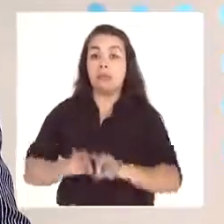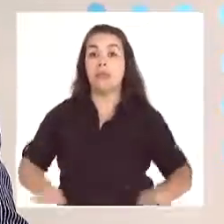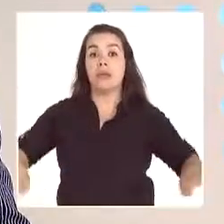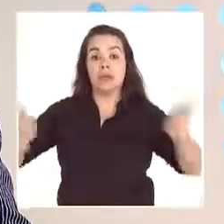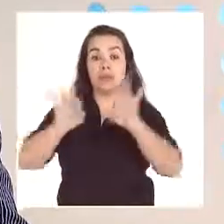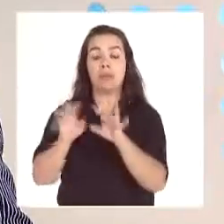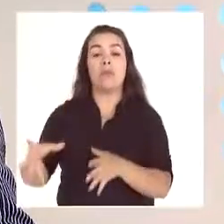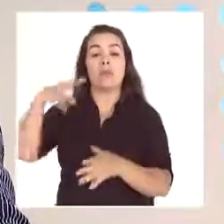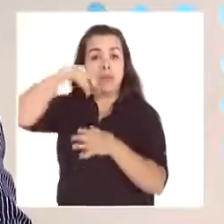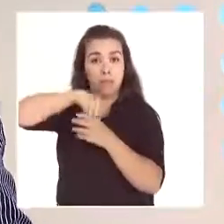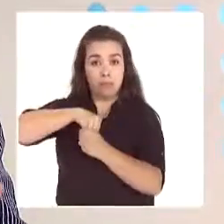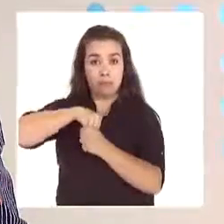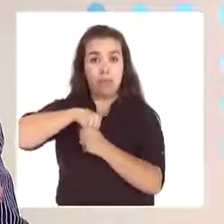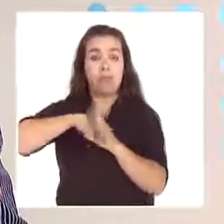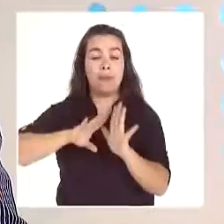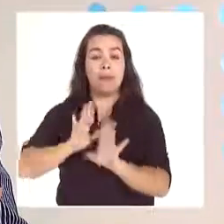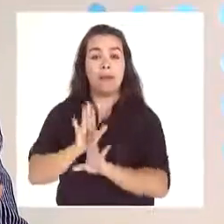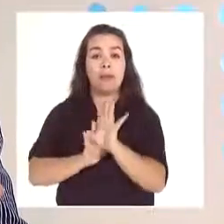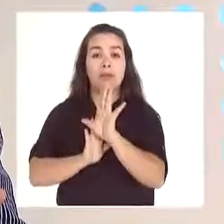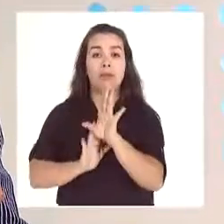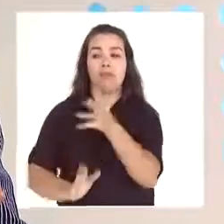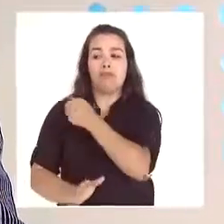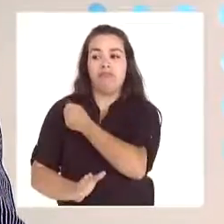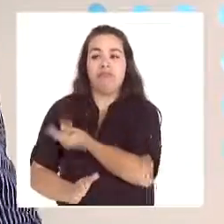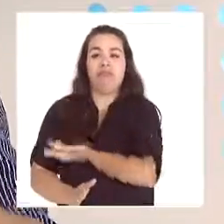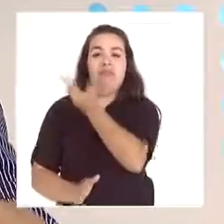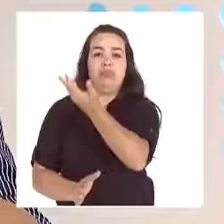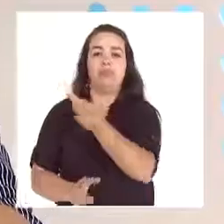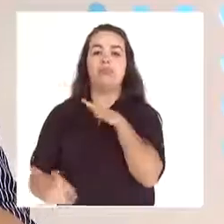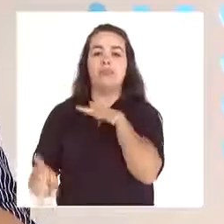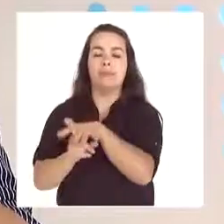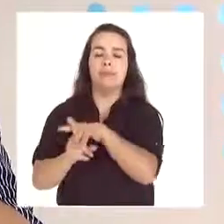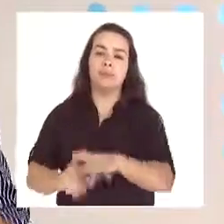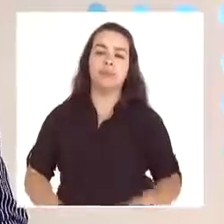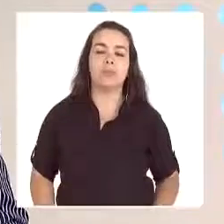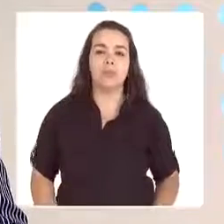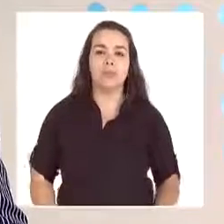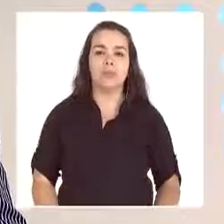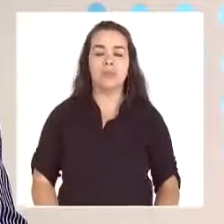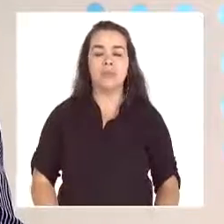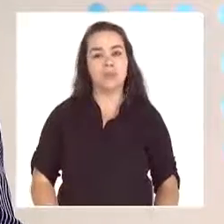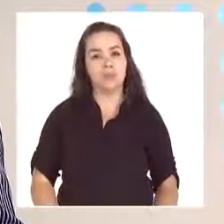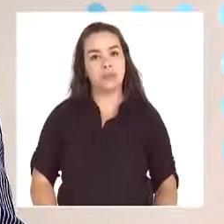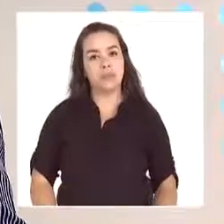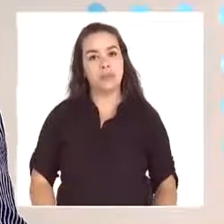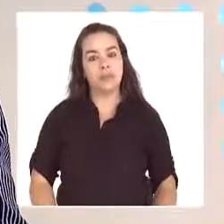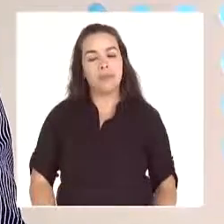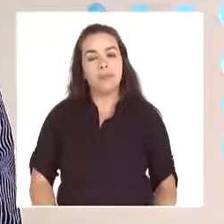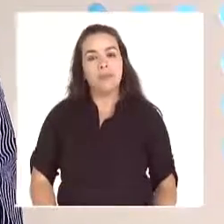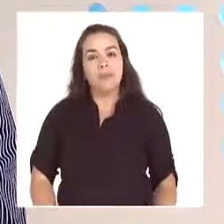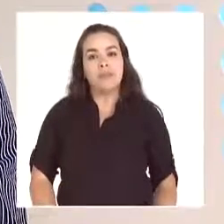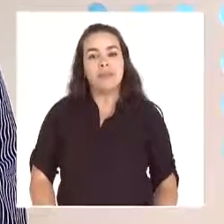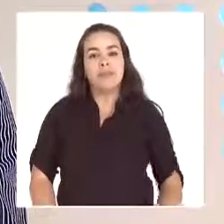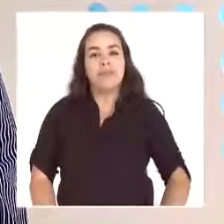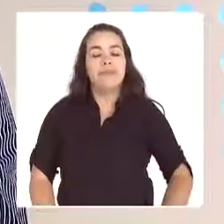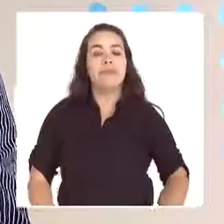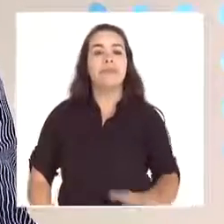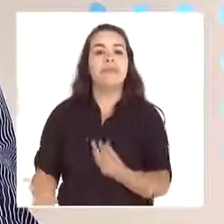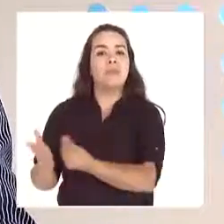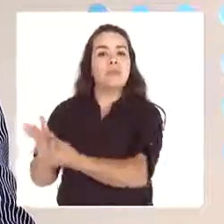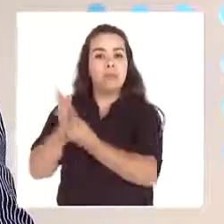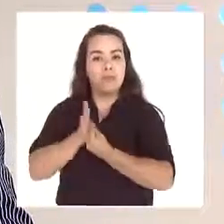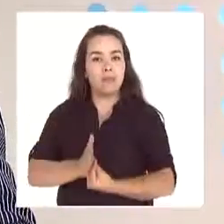importante y fundamental en el desarrollo de la hipertensión arterial. El resultado final de